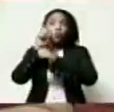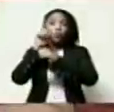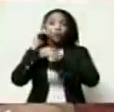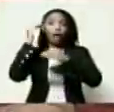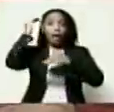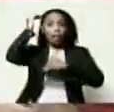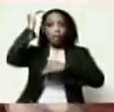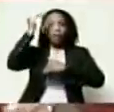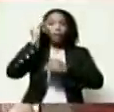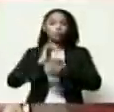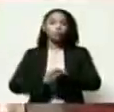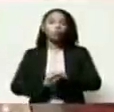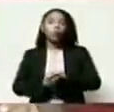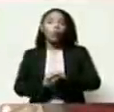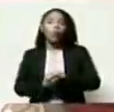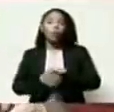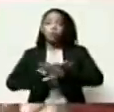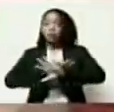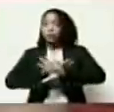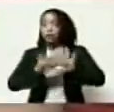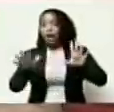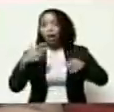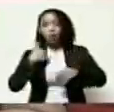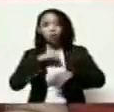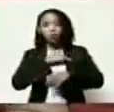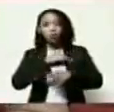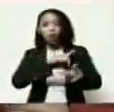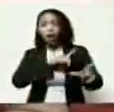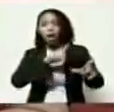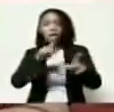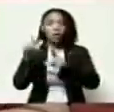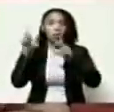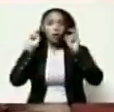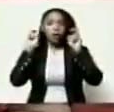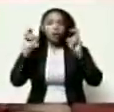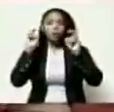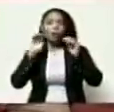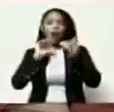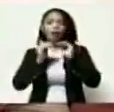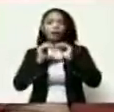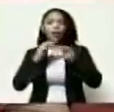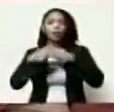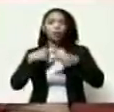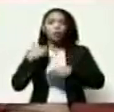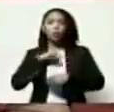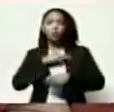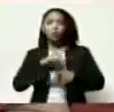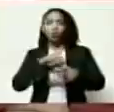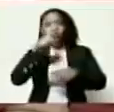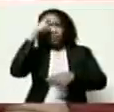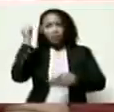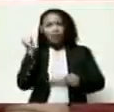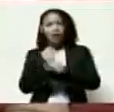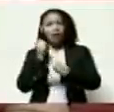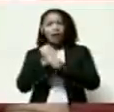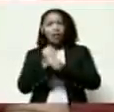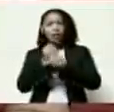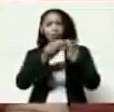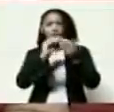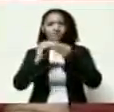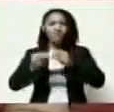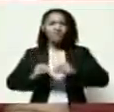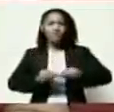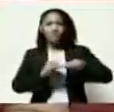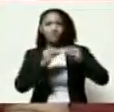Y ya nosotros estamos, con el tema este de la ética revolucionaria, ya nosotros estamos trabajando, Lisandro.